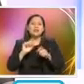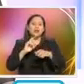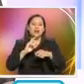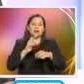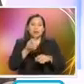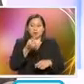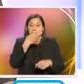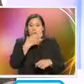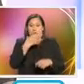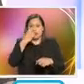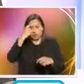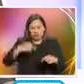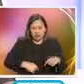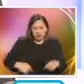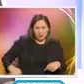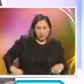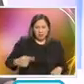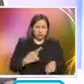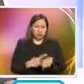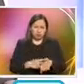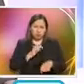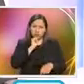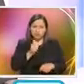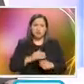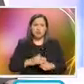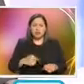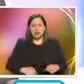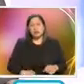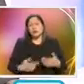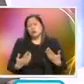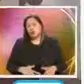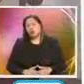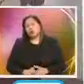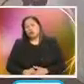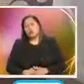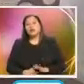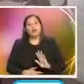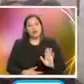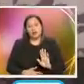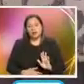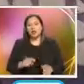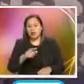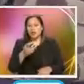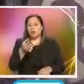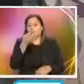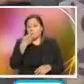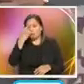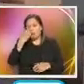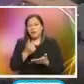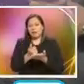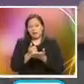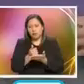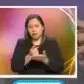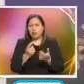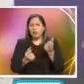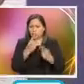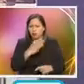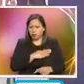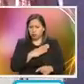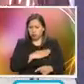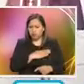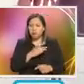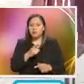daño en otros niveles. Sobre todo en el estómago. Sí. Entonces se manejan medicamentos no esteroideos, hay unos muy buenos